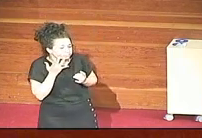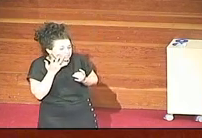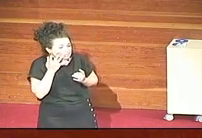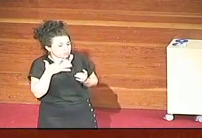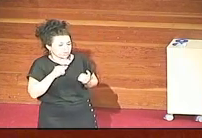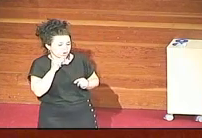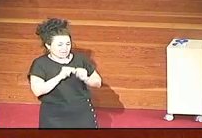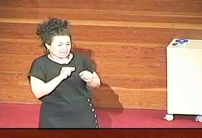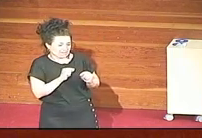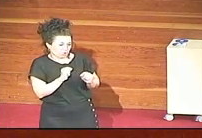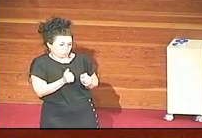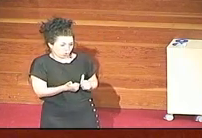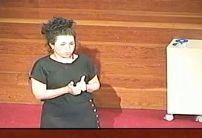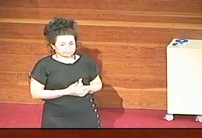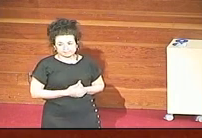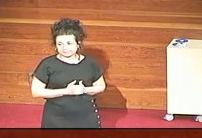también